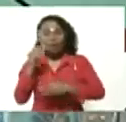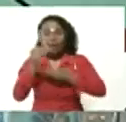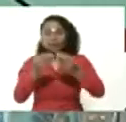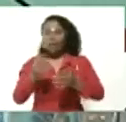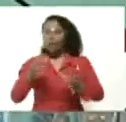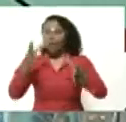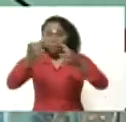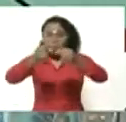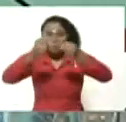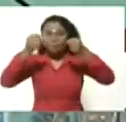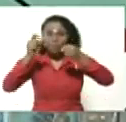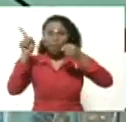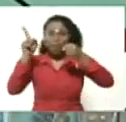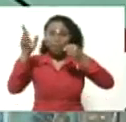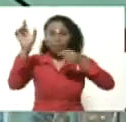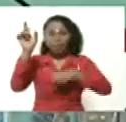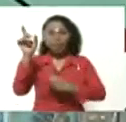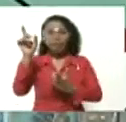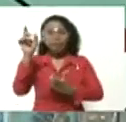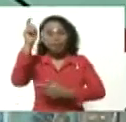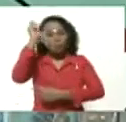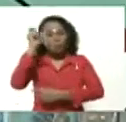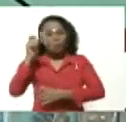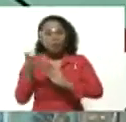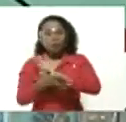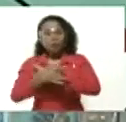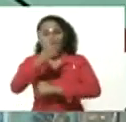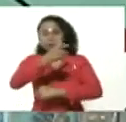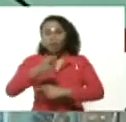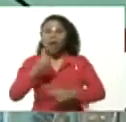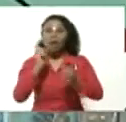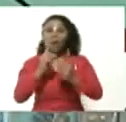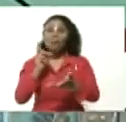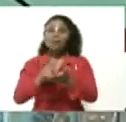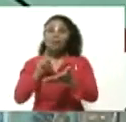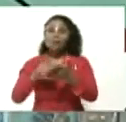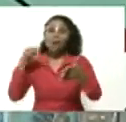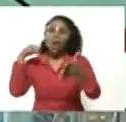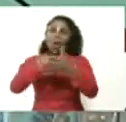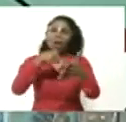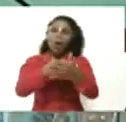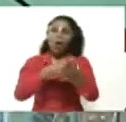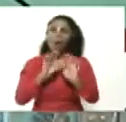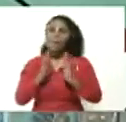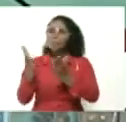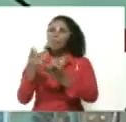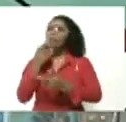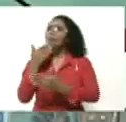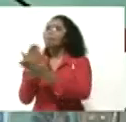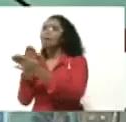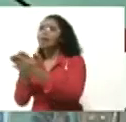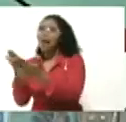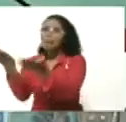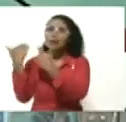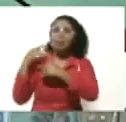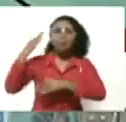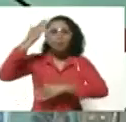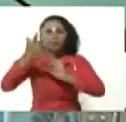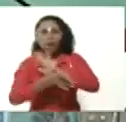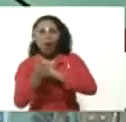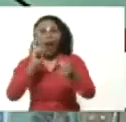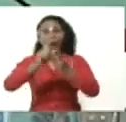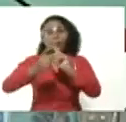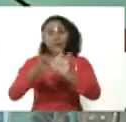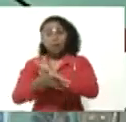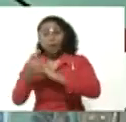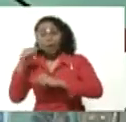de esos diputados. Sin embargo, gente que participa en golpes, que busca apoyo militar para derrocar al gobierno, que colabora con el saqueo